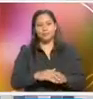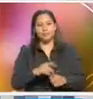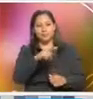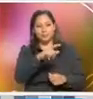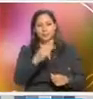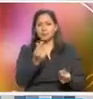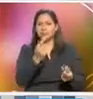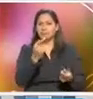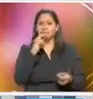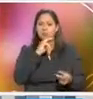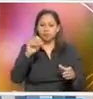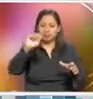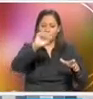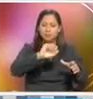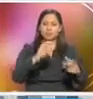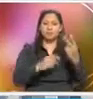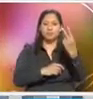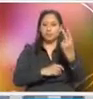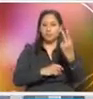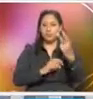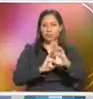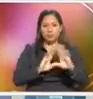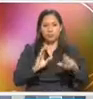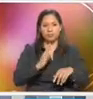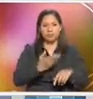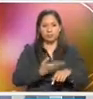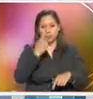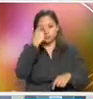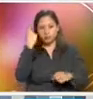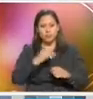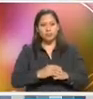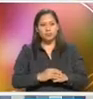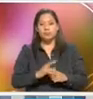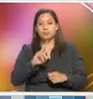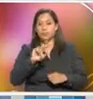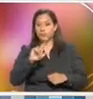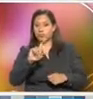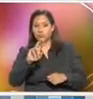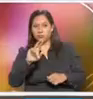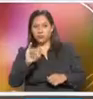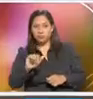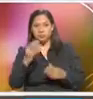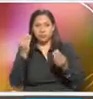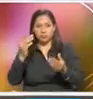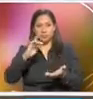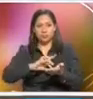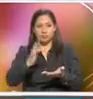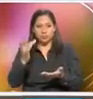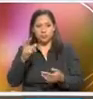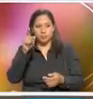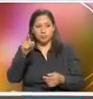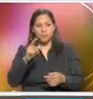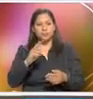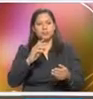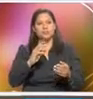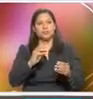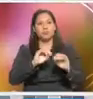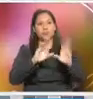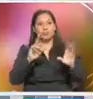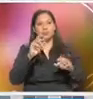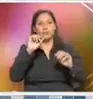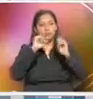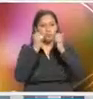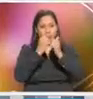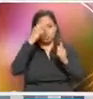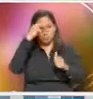volada, ¿no? Rapidísimo. Y con dos ingredientes. Con dos la verdad, muy ingredientes. fácil. Pues Valeria Simansky, muchas gracias a ti y claro está a la Asociación